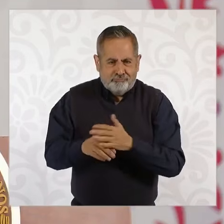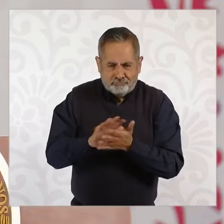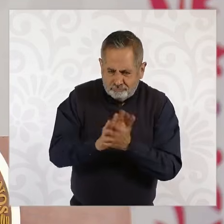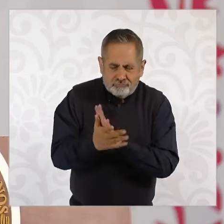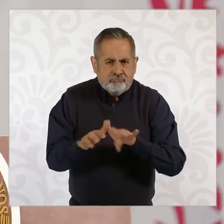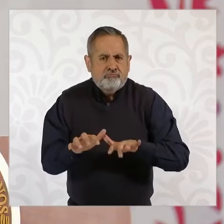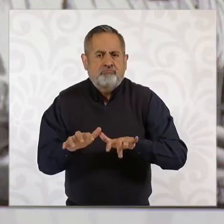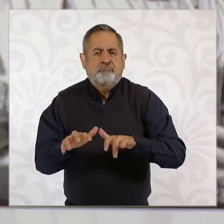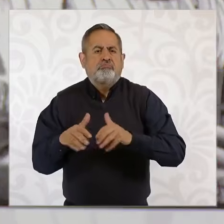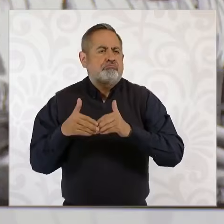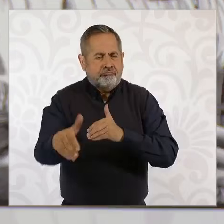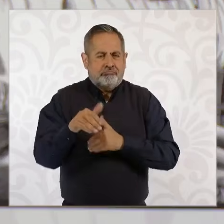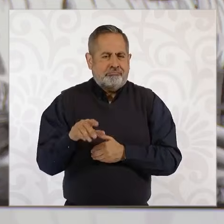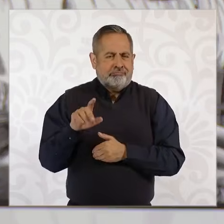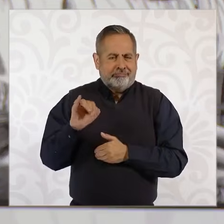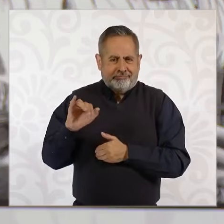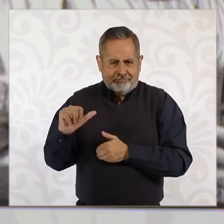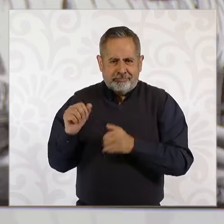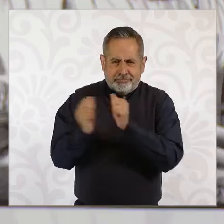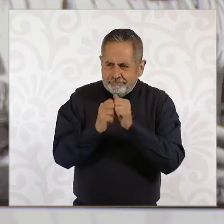digitalización del conocimiento.